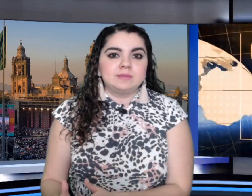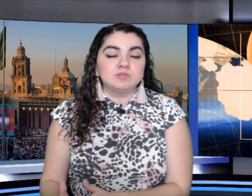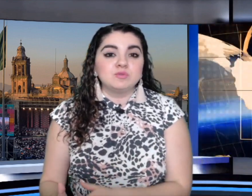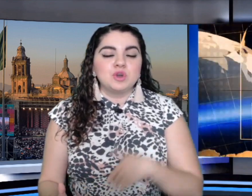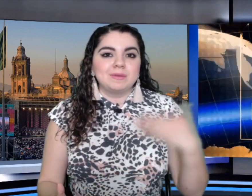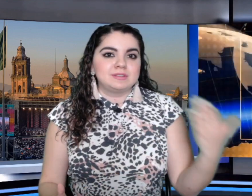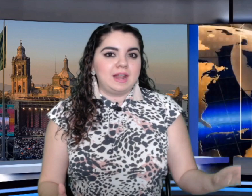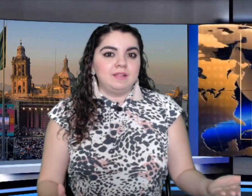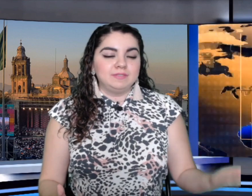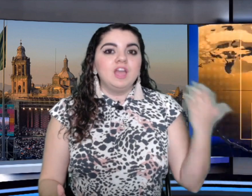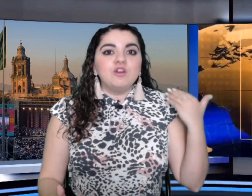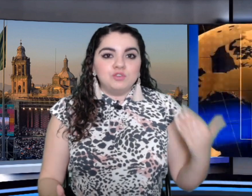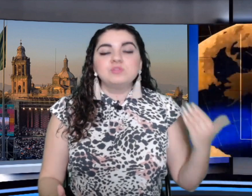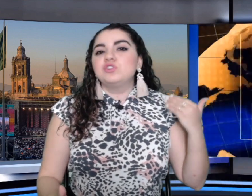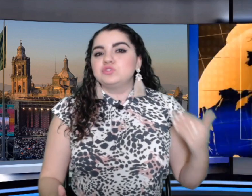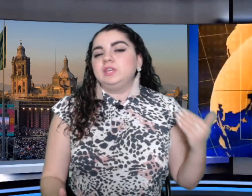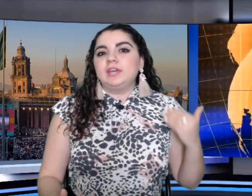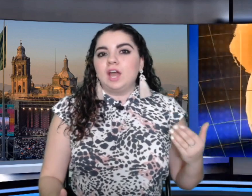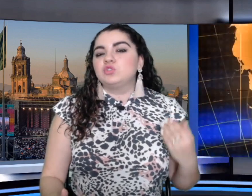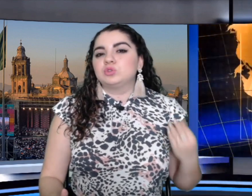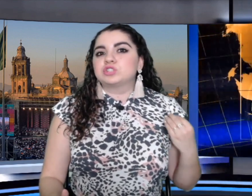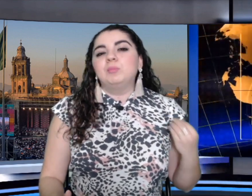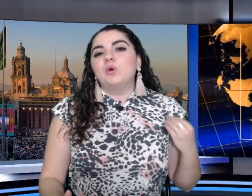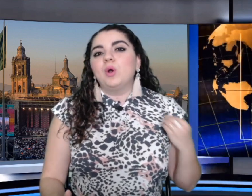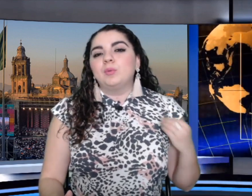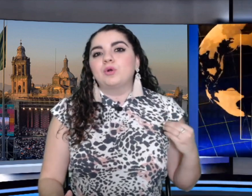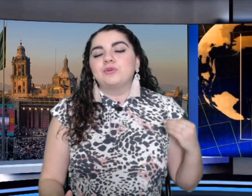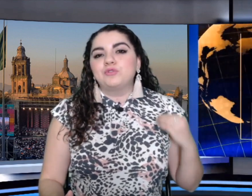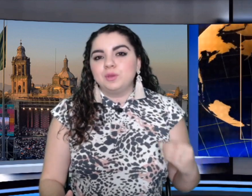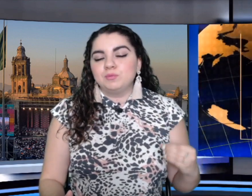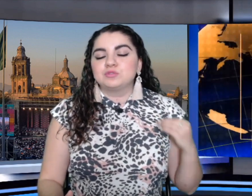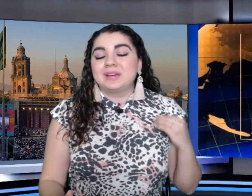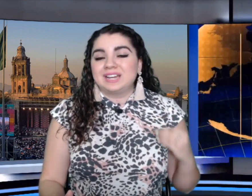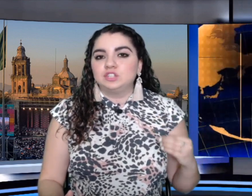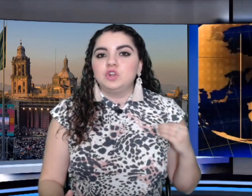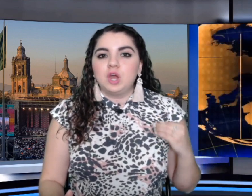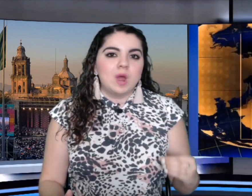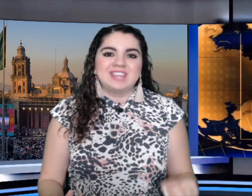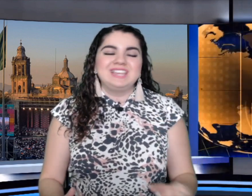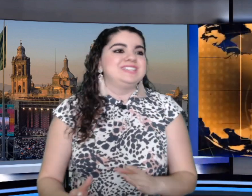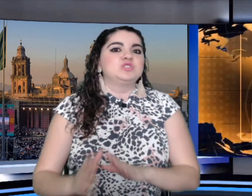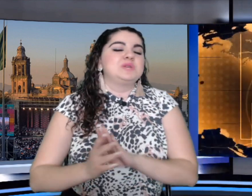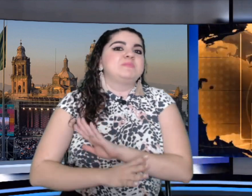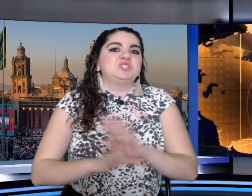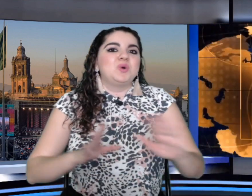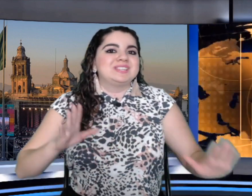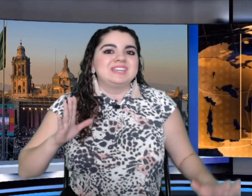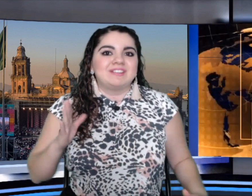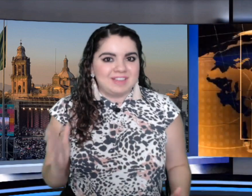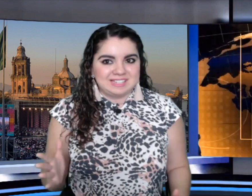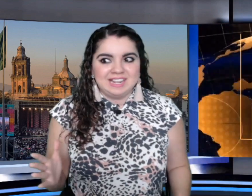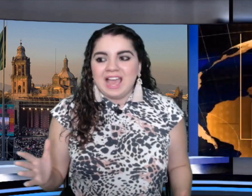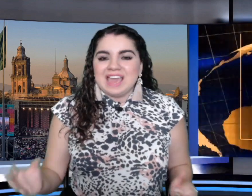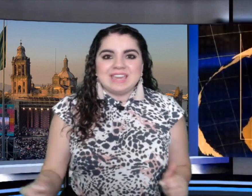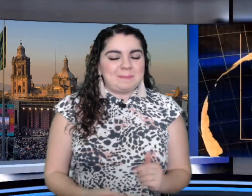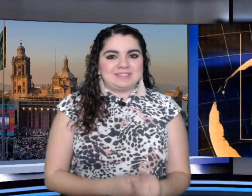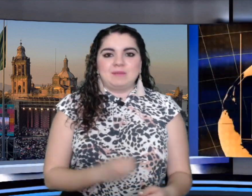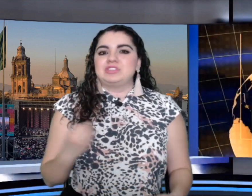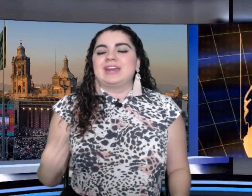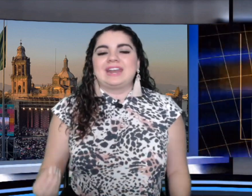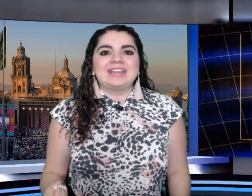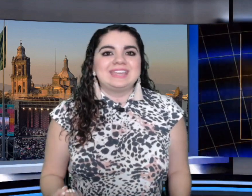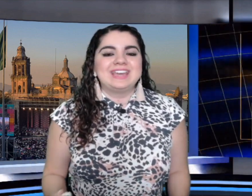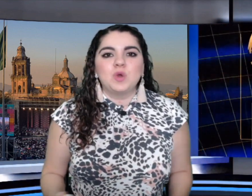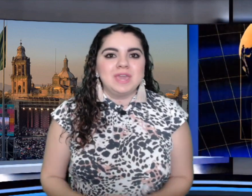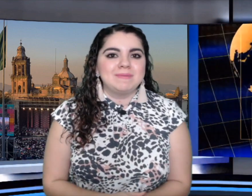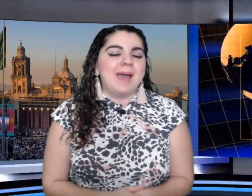señala en ese mismo video más adelante, fuimos los mexicanos los que poco a poco fuimos bajando la guardia y se nos empezó a hacer fácil y empezamos